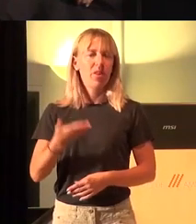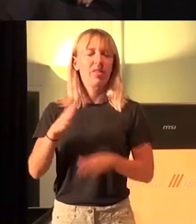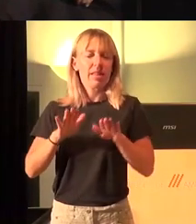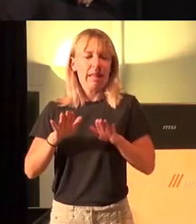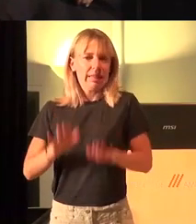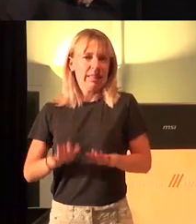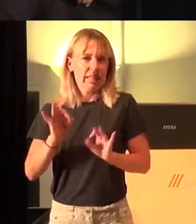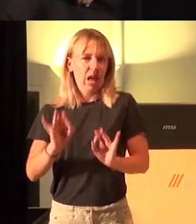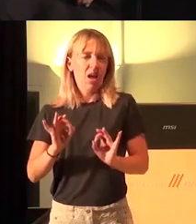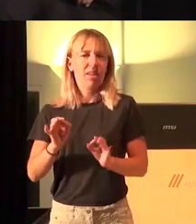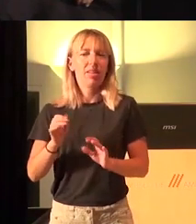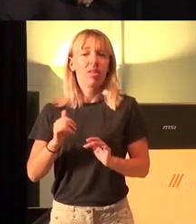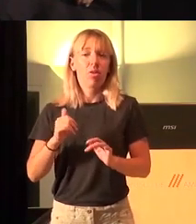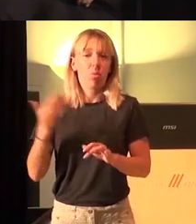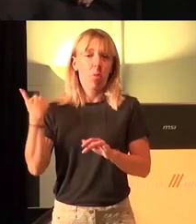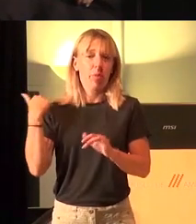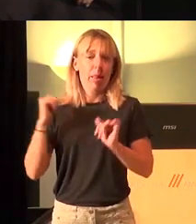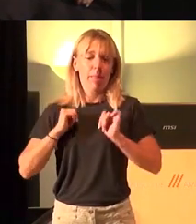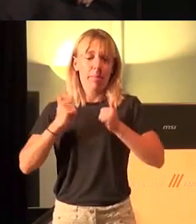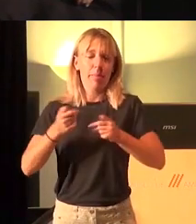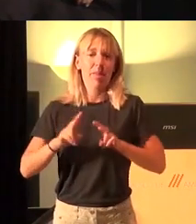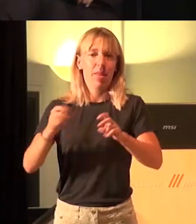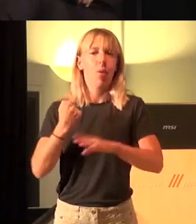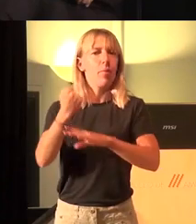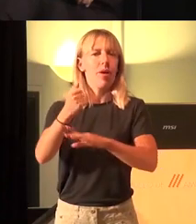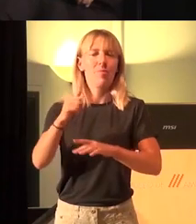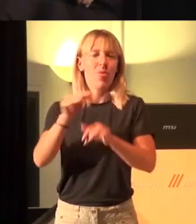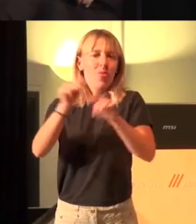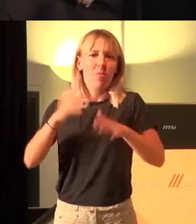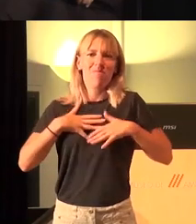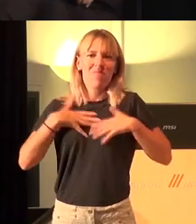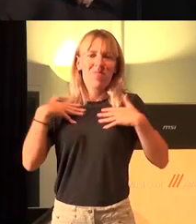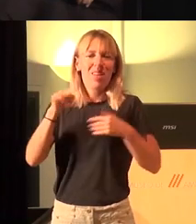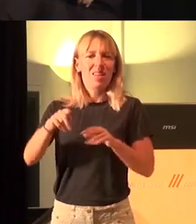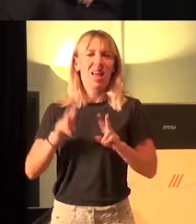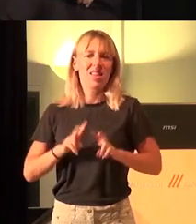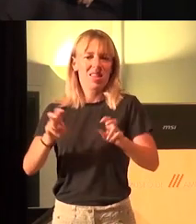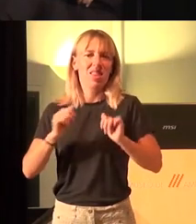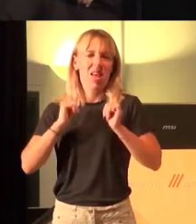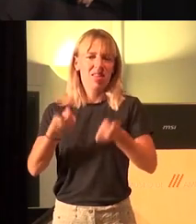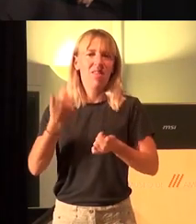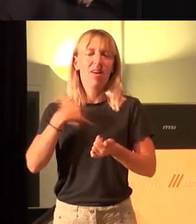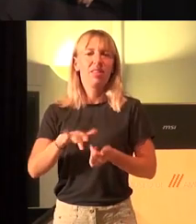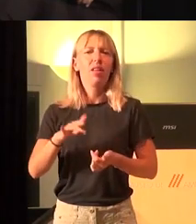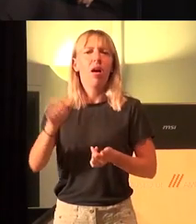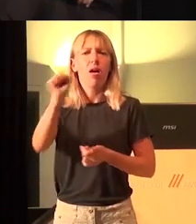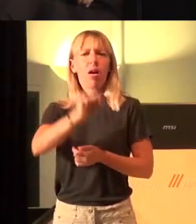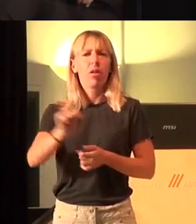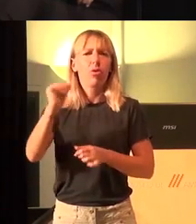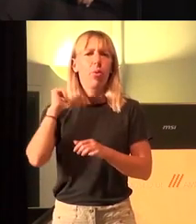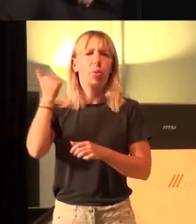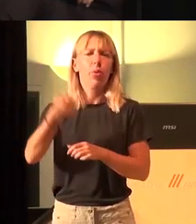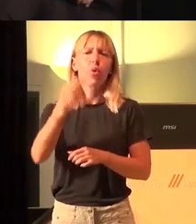estar, así como desde el principio pues apoyamos de manera entusiasta esta iniciativa. El Círculo llevaba ya muchos